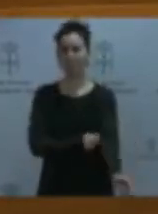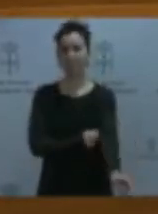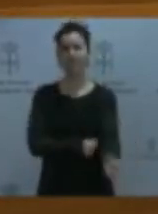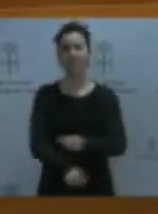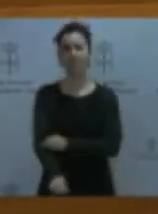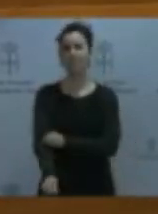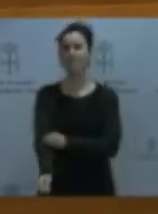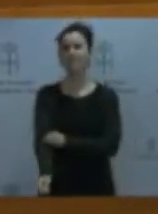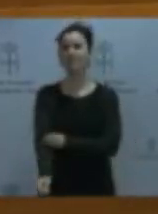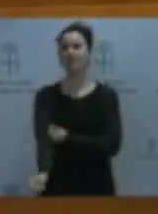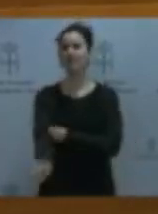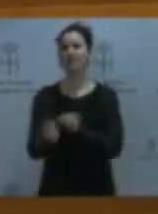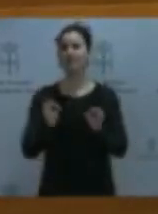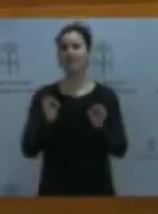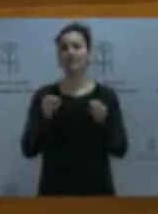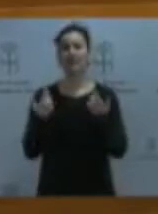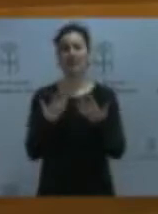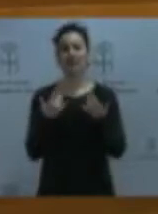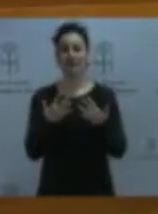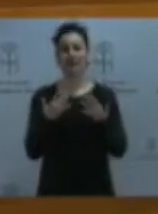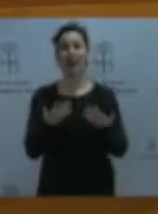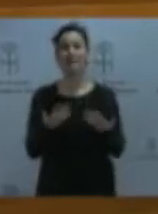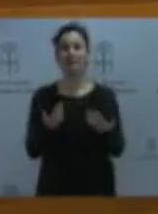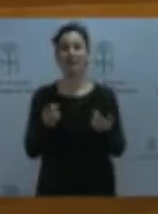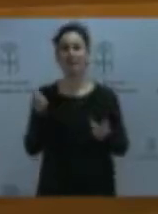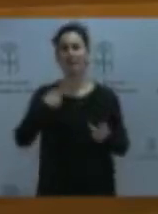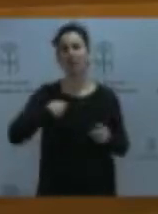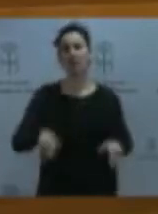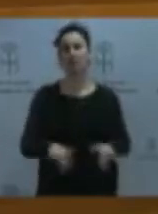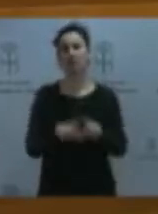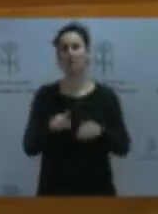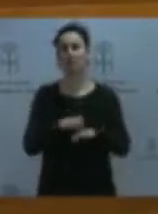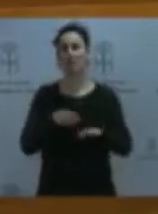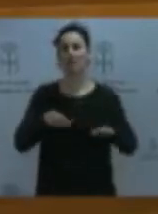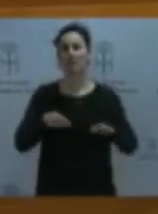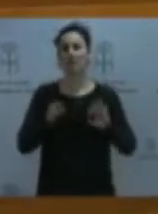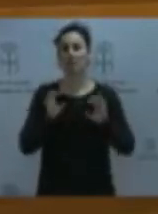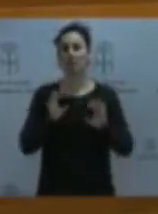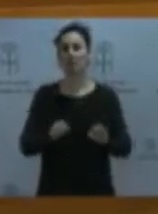que se pueda entrar y salir del mercado laboral sin pasar hambre,